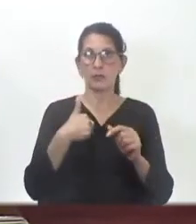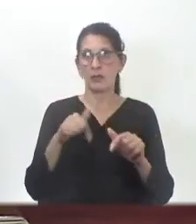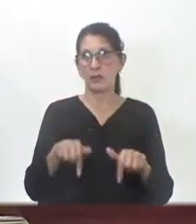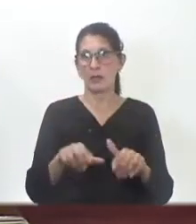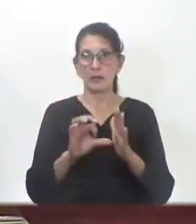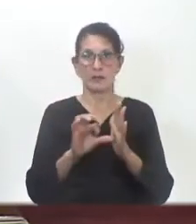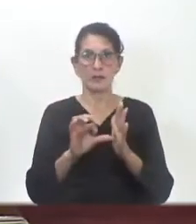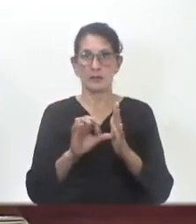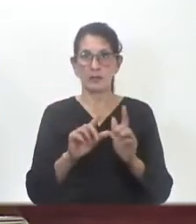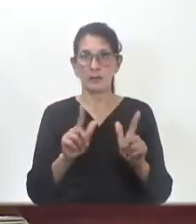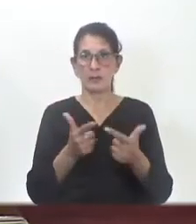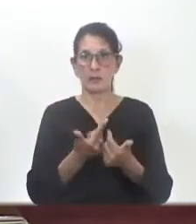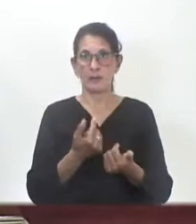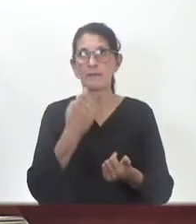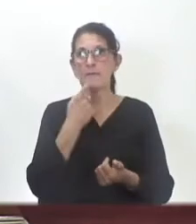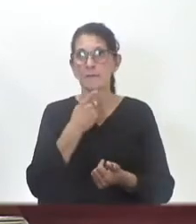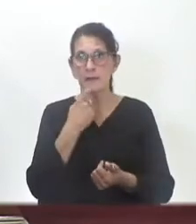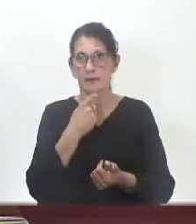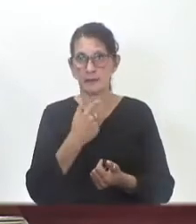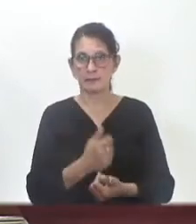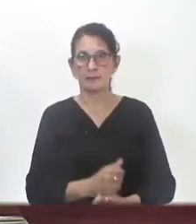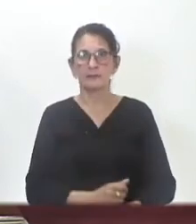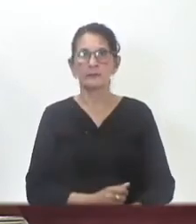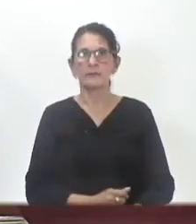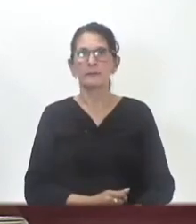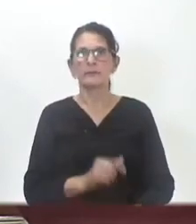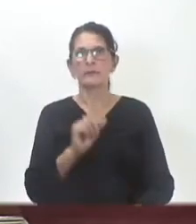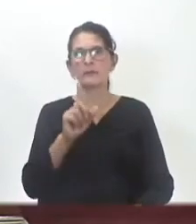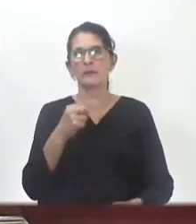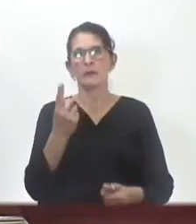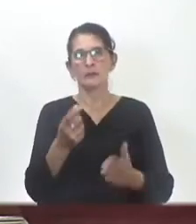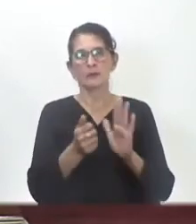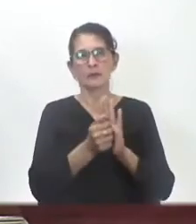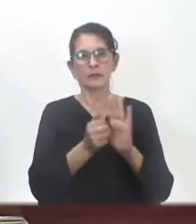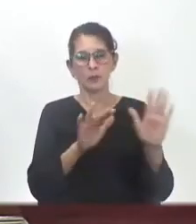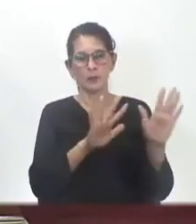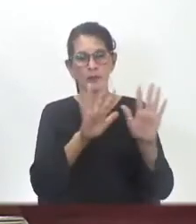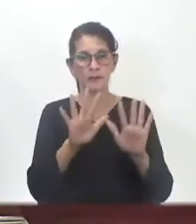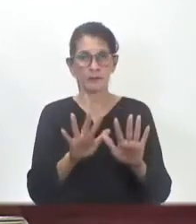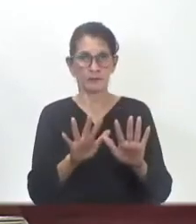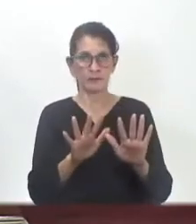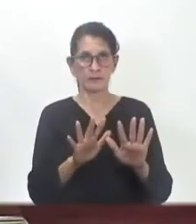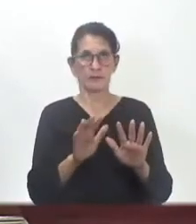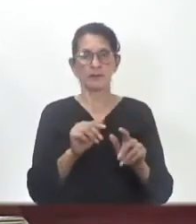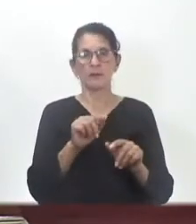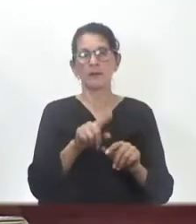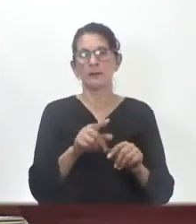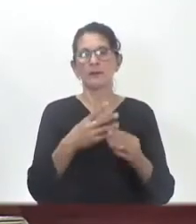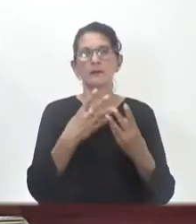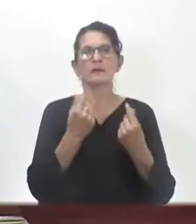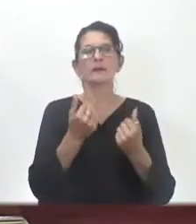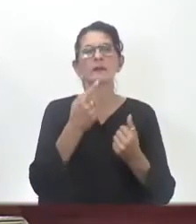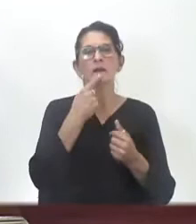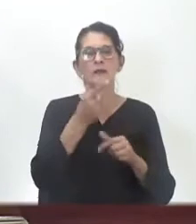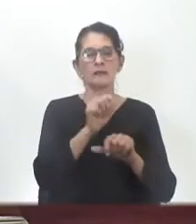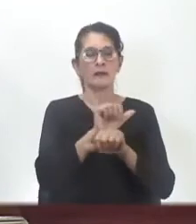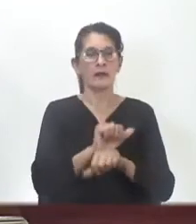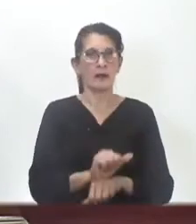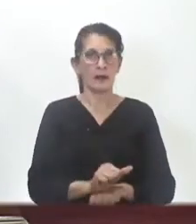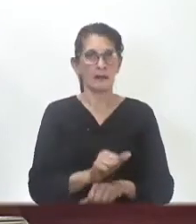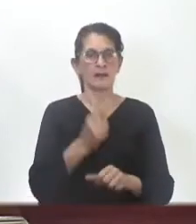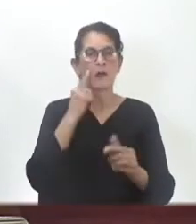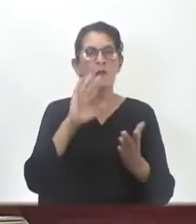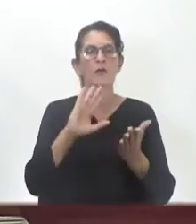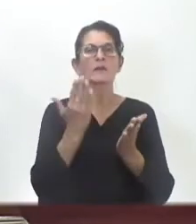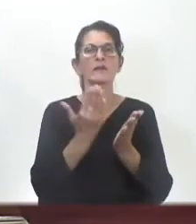que la falta está de siempre. Luego, en su artículo 10, establece el sentido que debe tener la cárcel como medida de